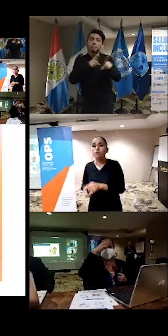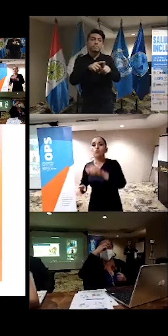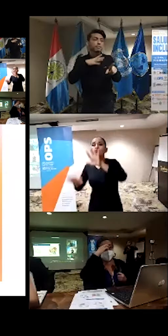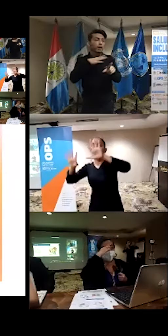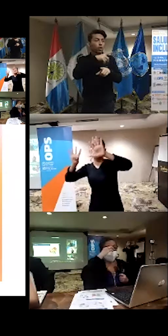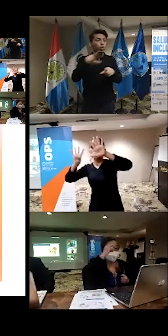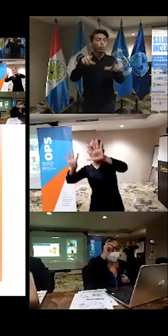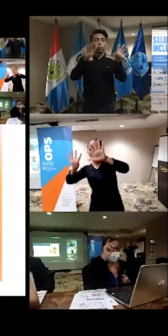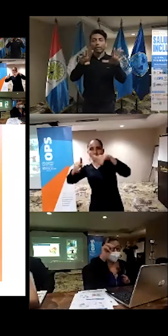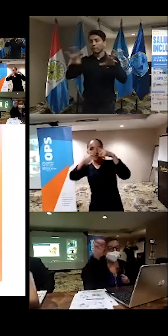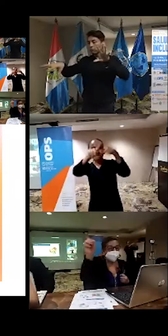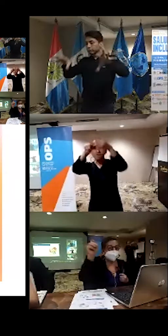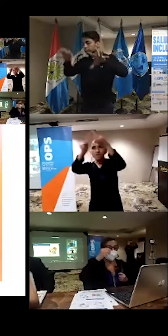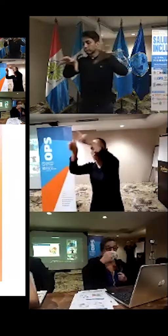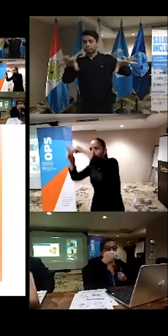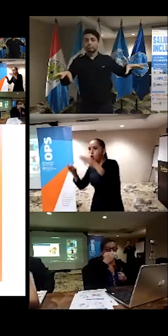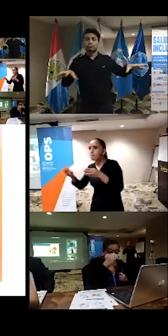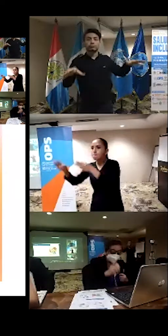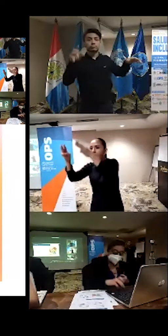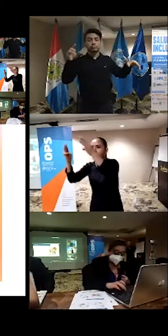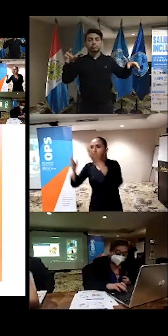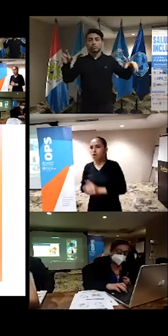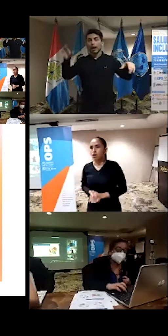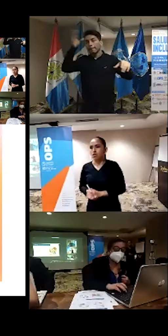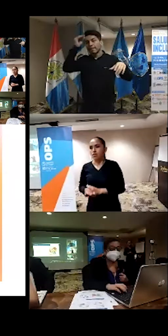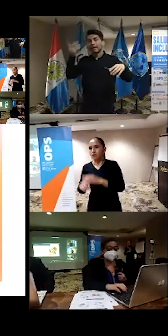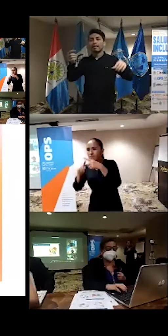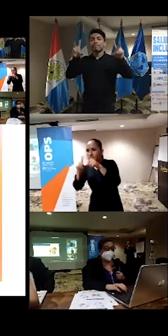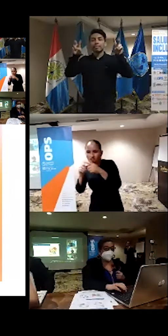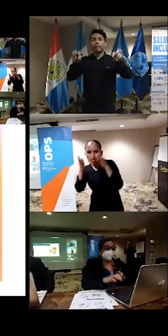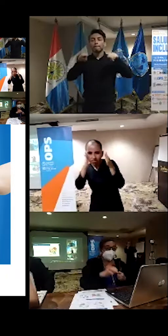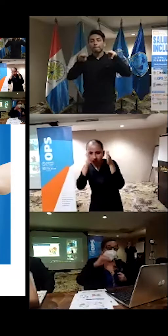áreas, la parte del método Ponseti con pie Equinovaro.